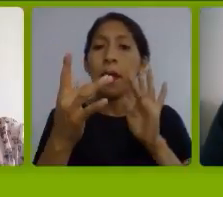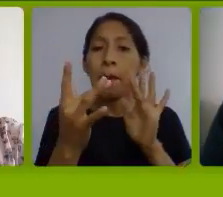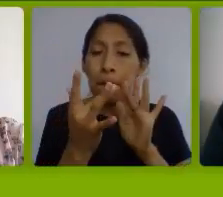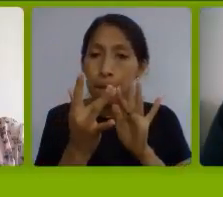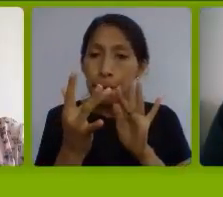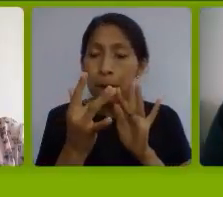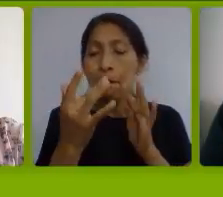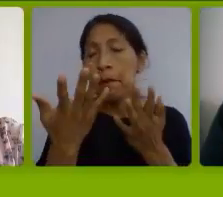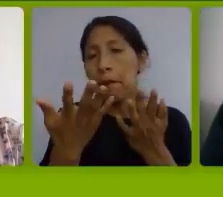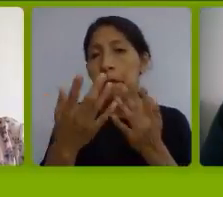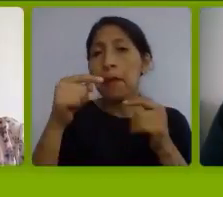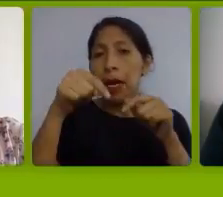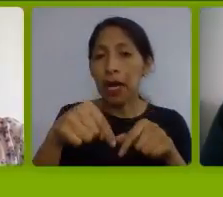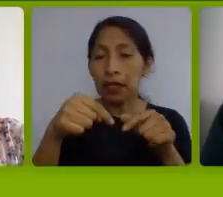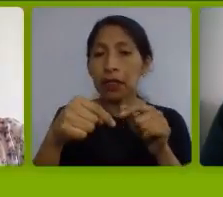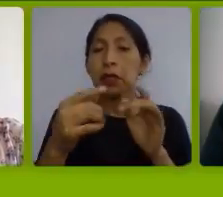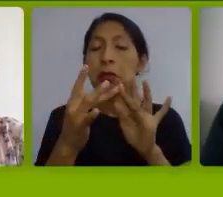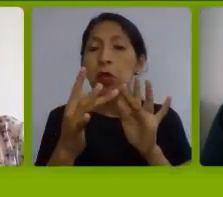virtual o presencial?